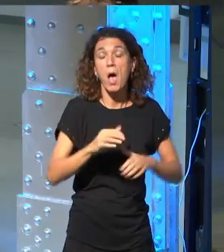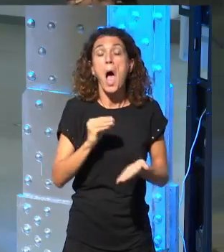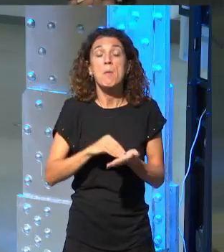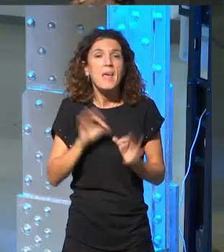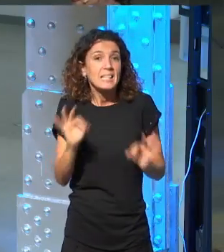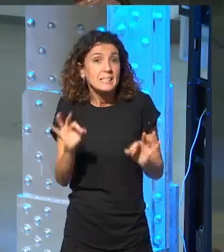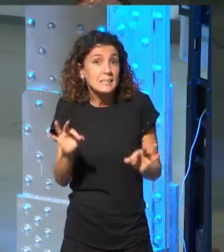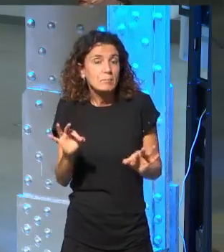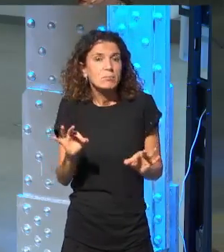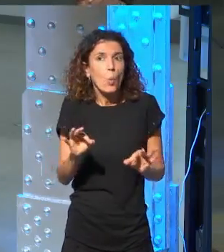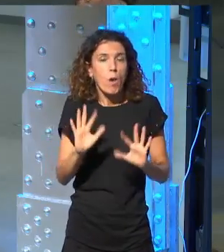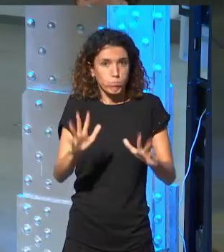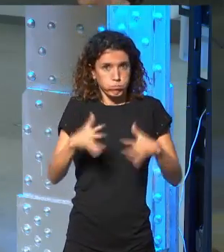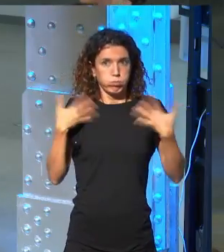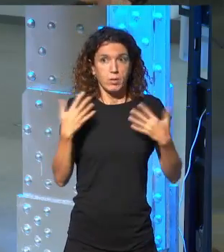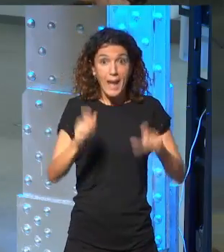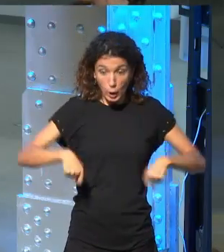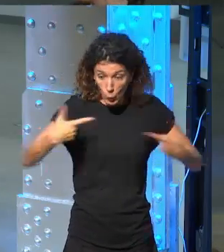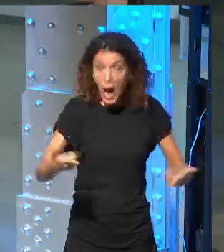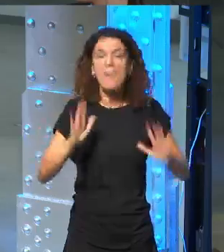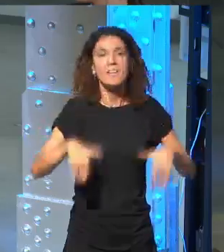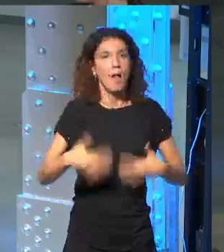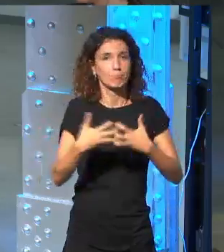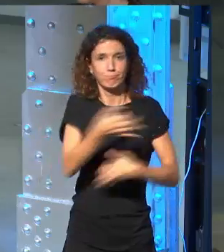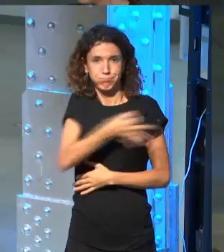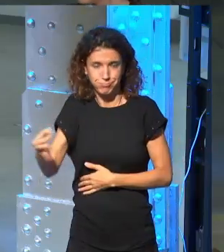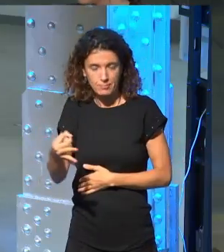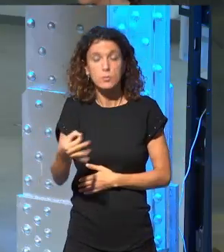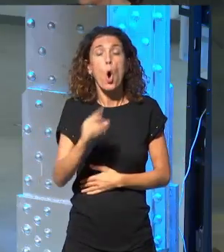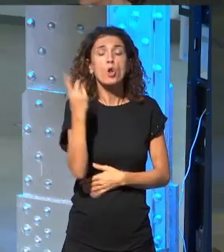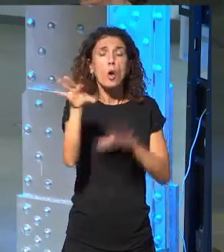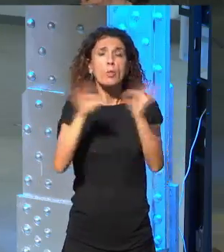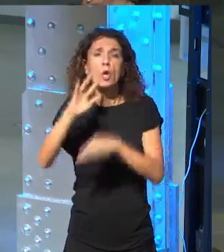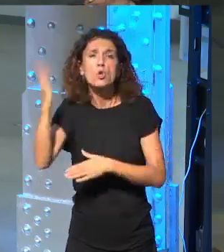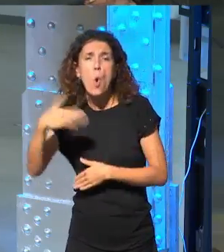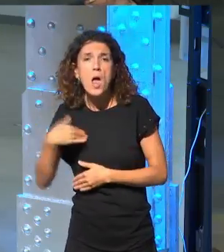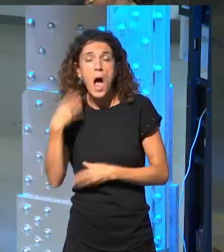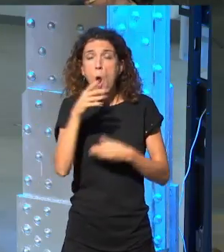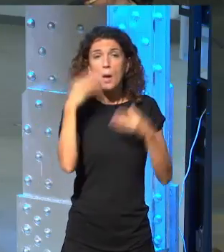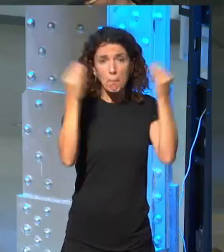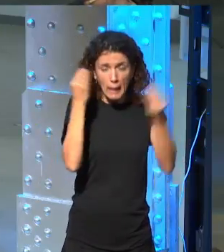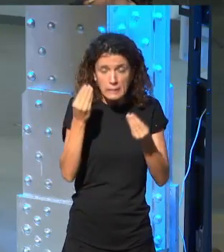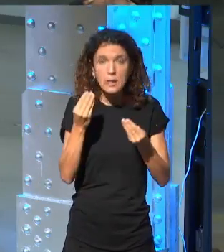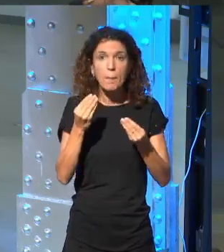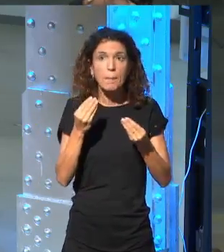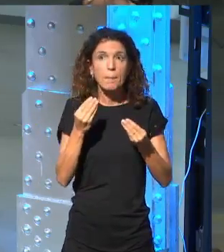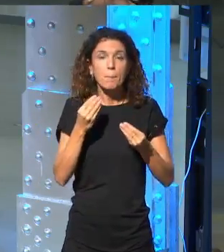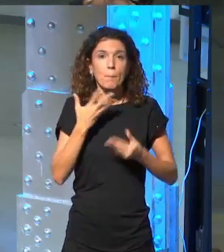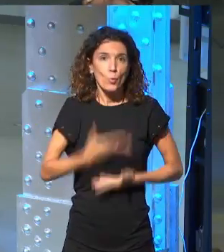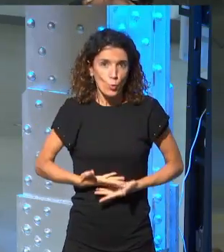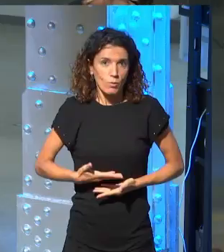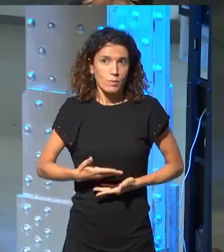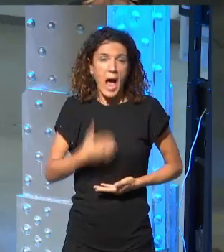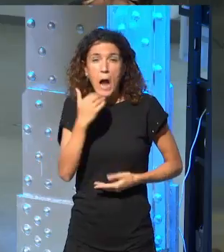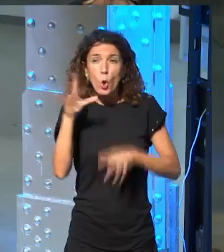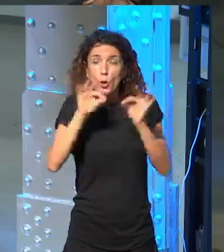más... inesperado, improvisado, es lo que acaba funcionando. Pero no tenías otras opciones, que ahora piensas, jo, menos mal.